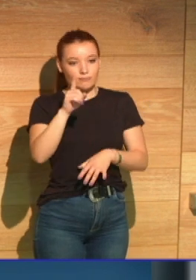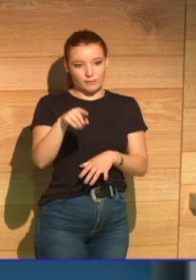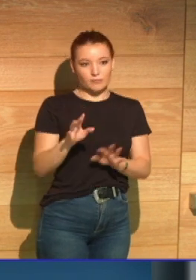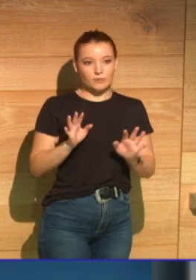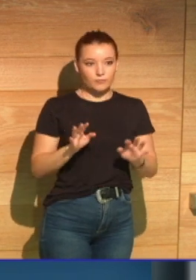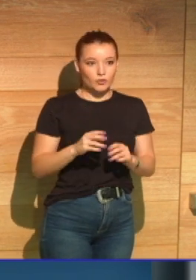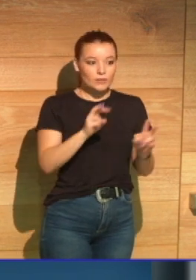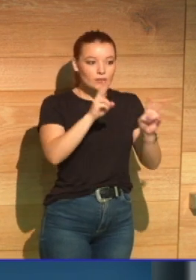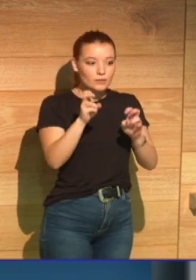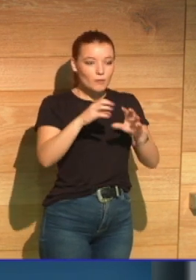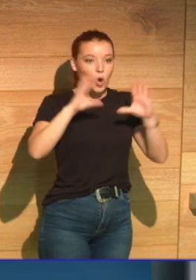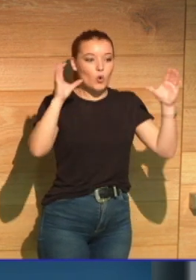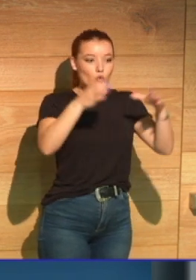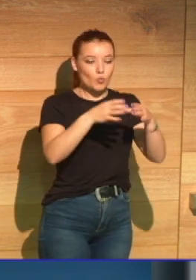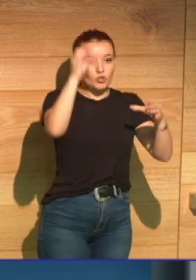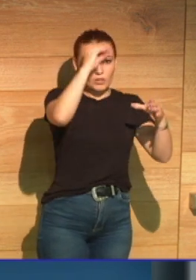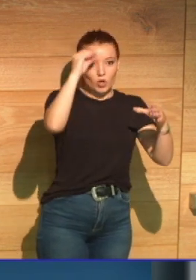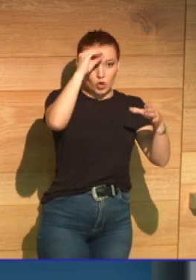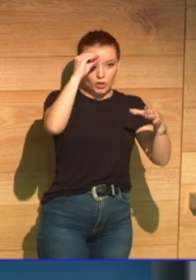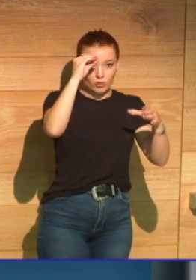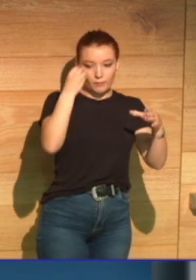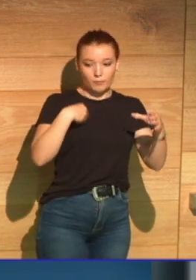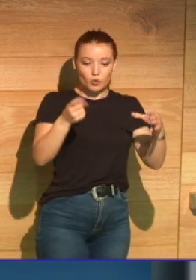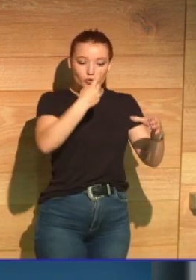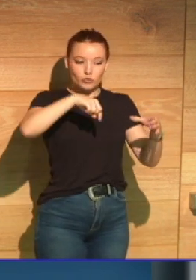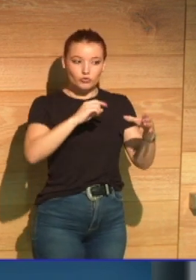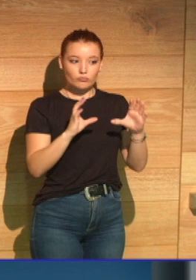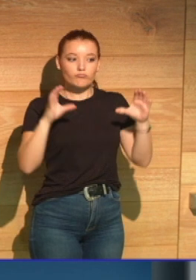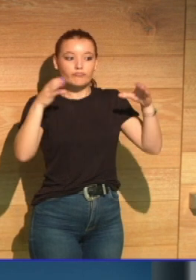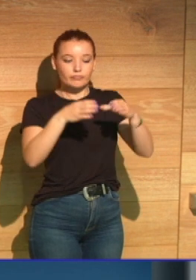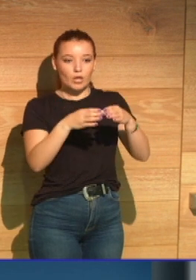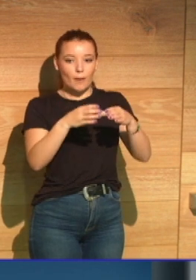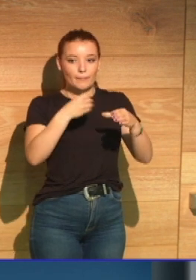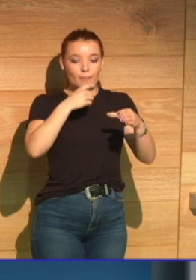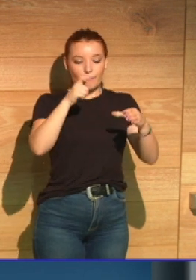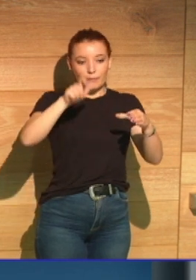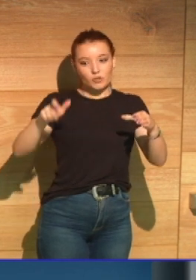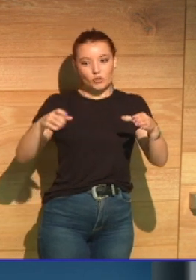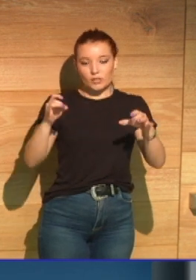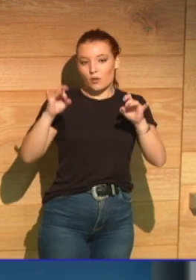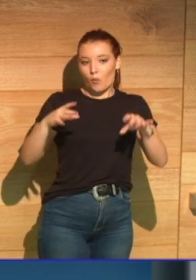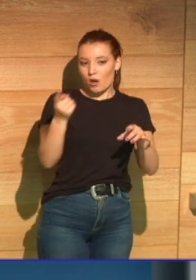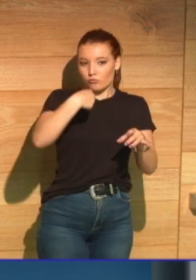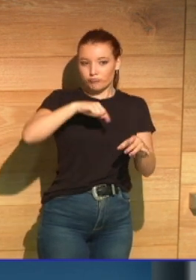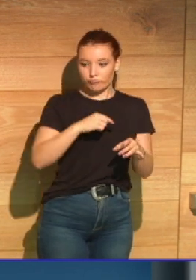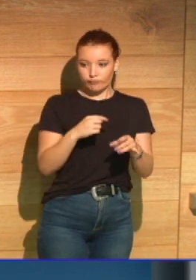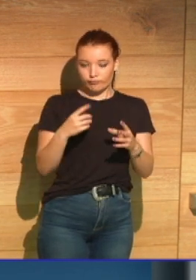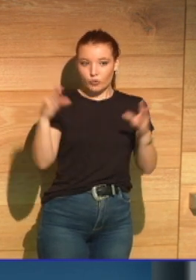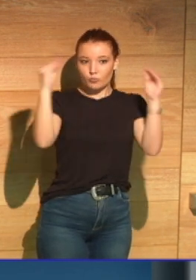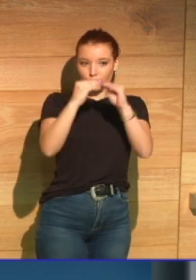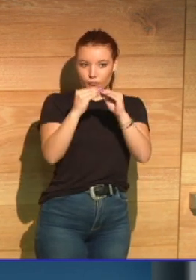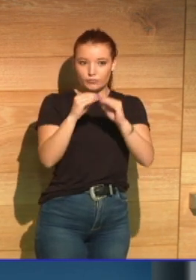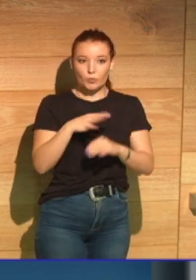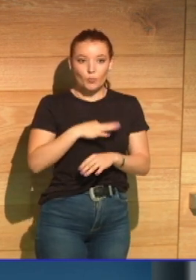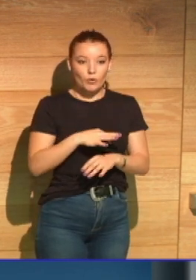los nichos ideológicos, donde estamos reunidos con personas que piensan, hablan y comparten más o menos lo que nos gusta, encontramos estas tribus de Internet